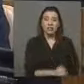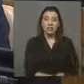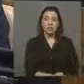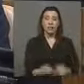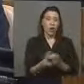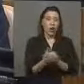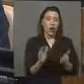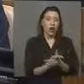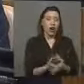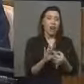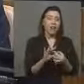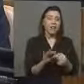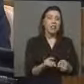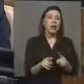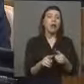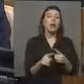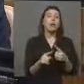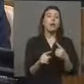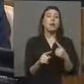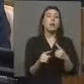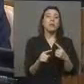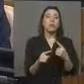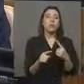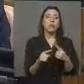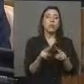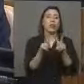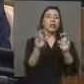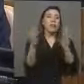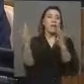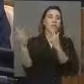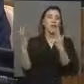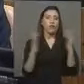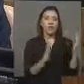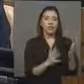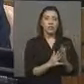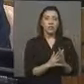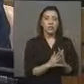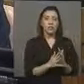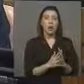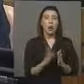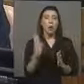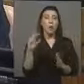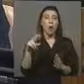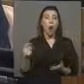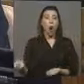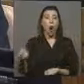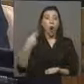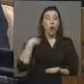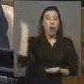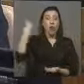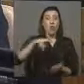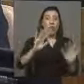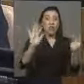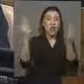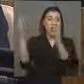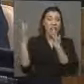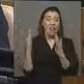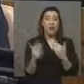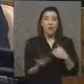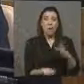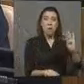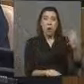colusiones que se generan, obviamente, en el tema forestal. Las bonificaciones a los propietarios forestales han sido escandalosas.